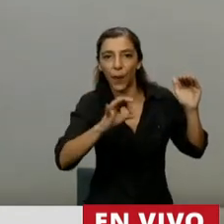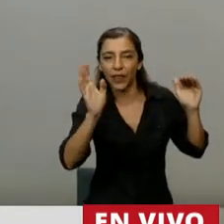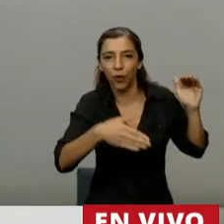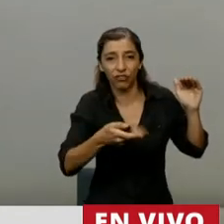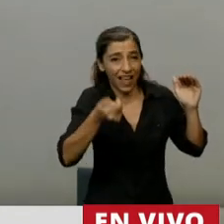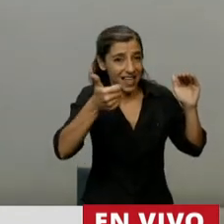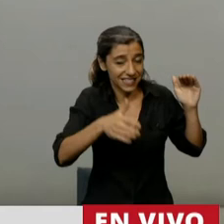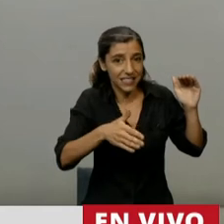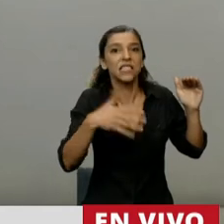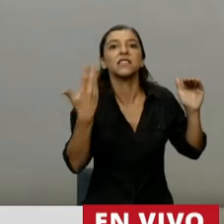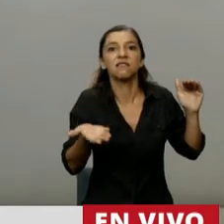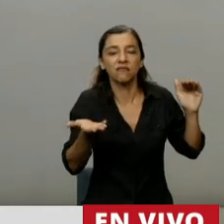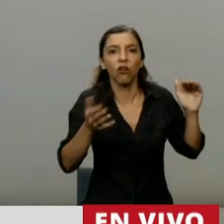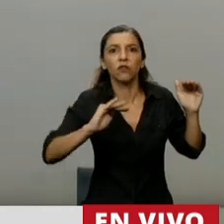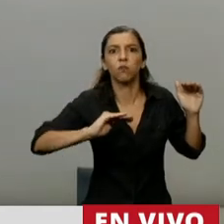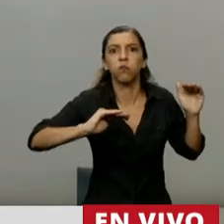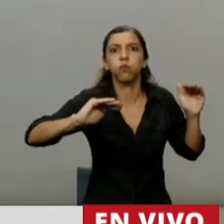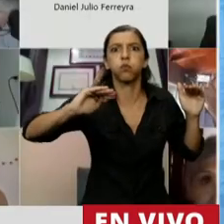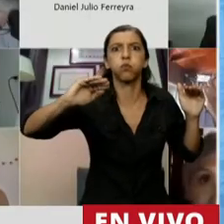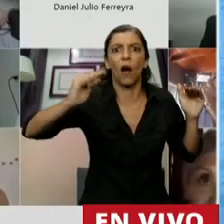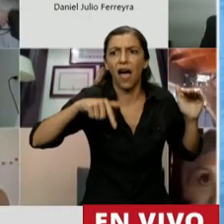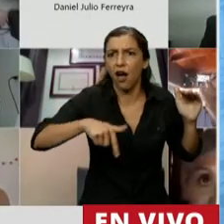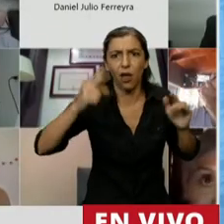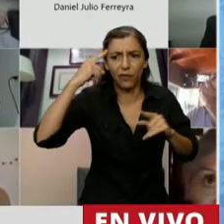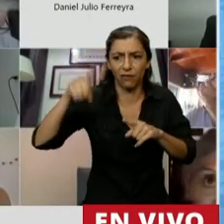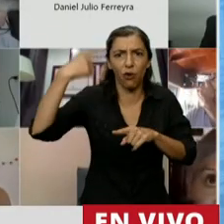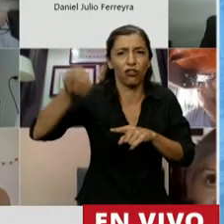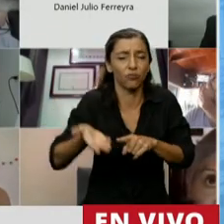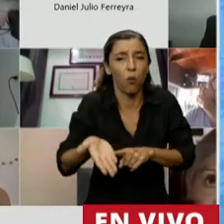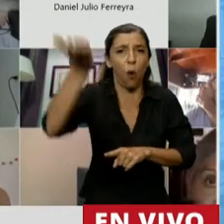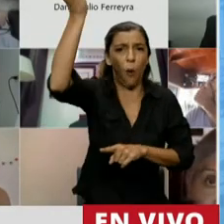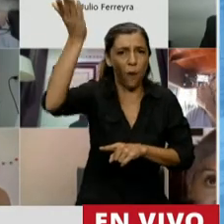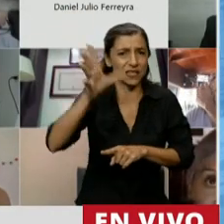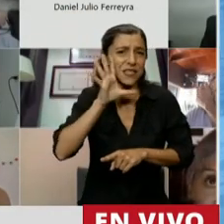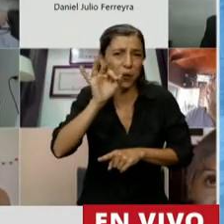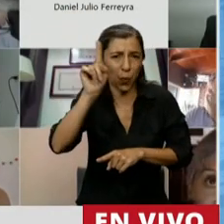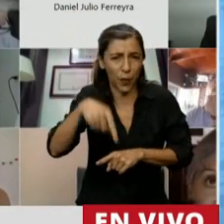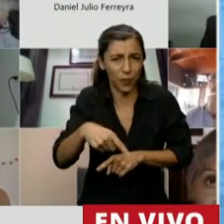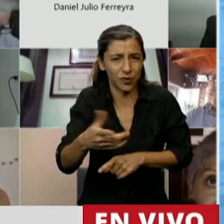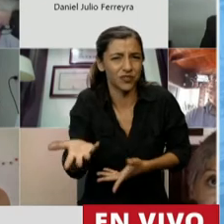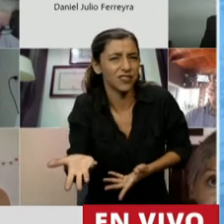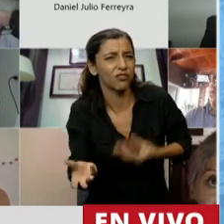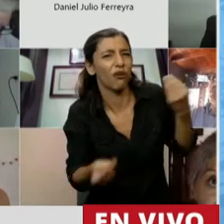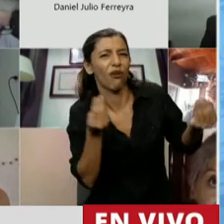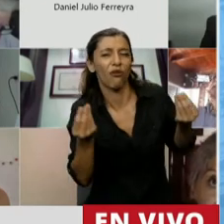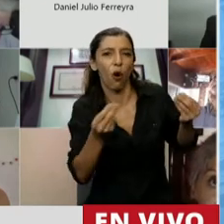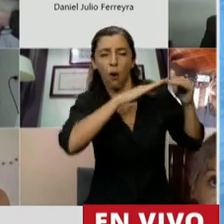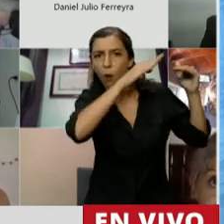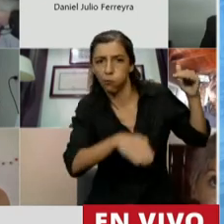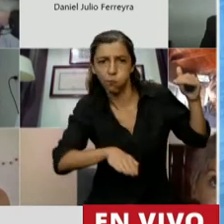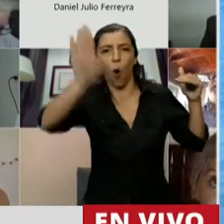analistas fueron aumentando hasta ese 50% que les decía recién. ¿A qué viene? ¿Por qué pasa